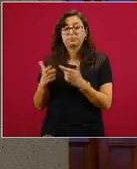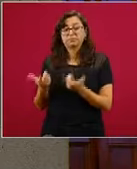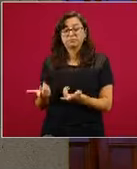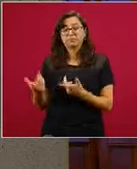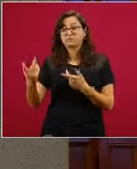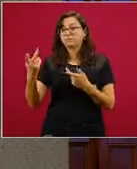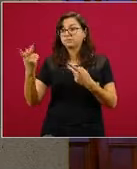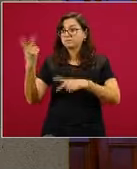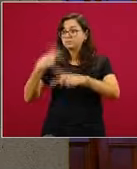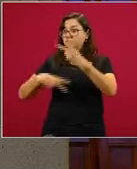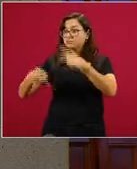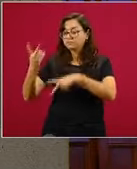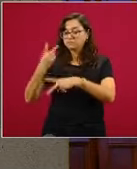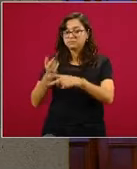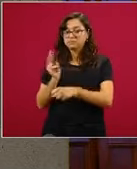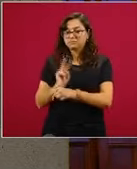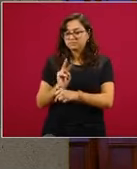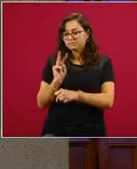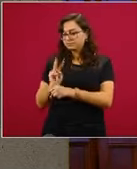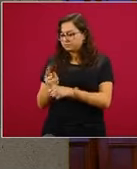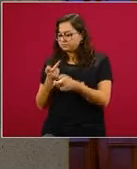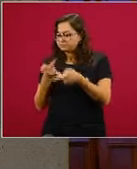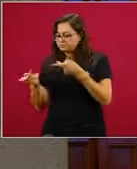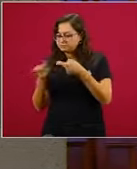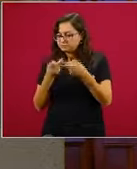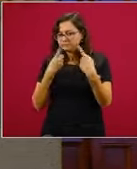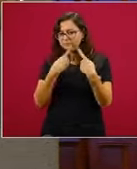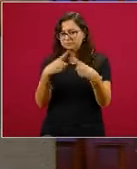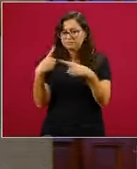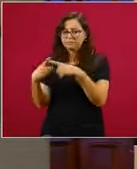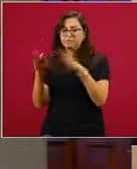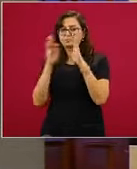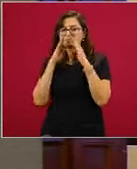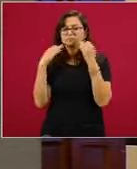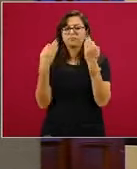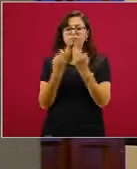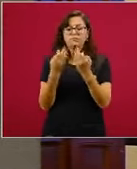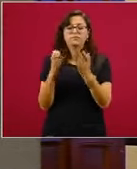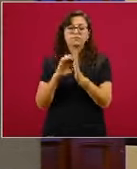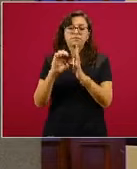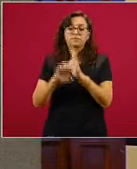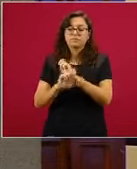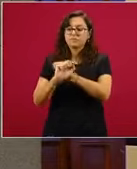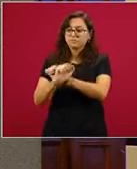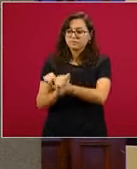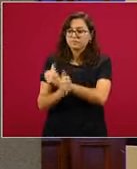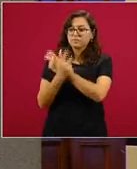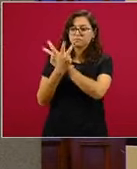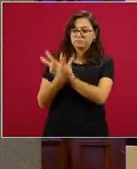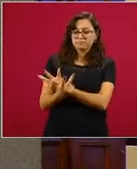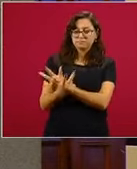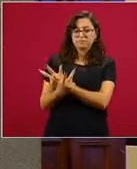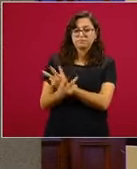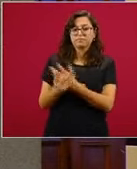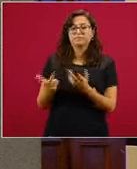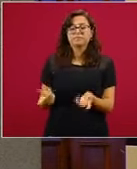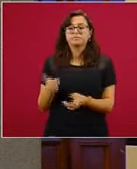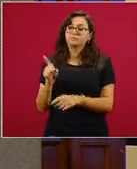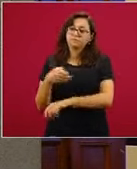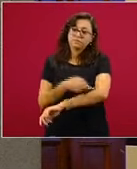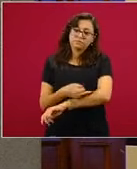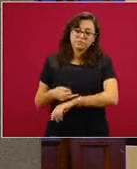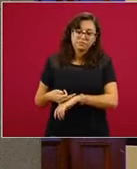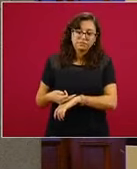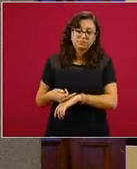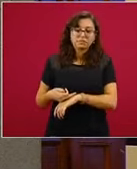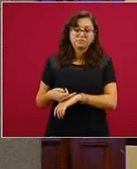de salud, hemos contemplado diversas estrategias. Entre ellas, por ejemplo, hacer videotest. Se le otorga a un familiar